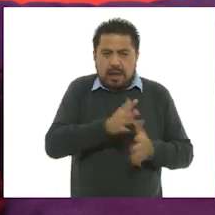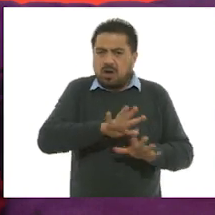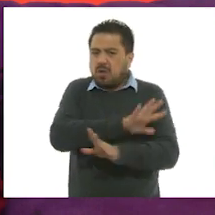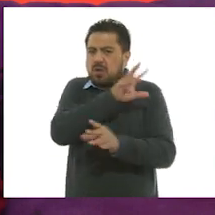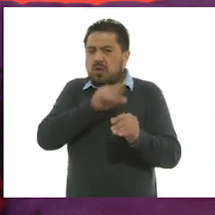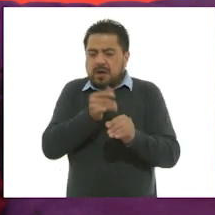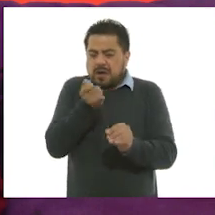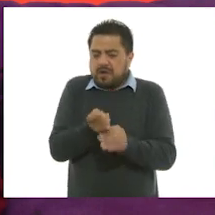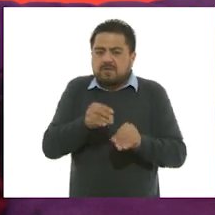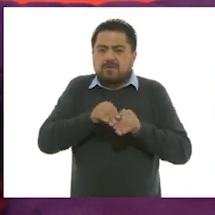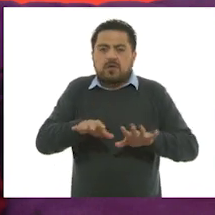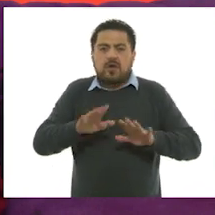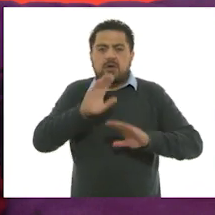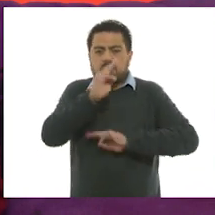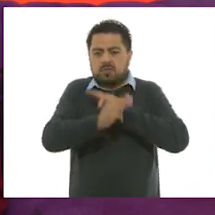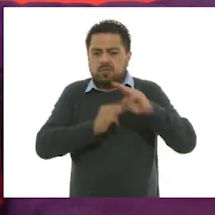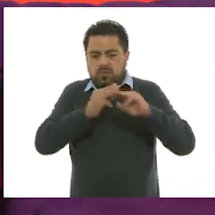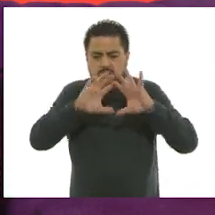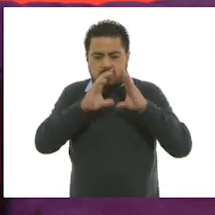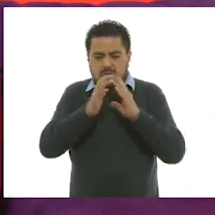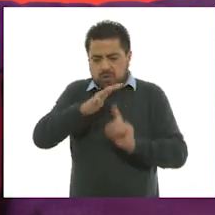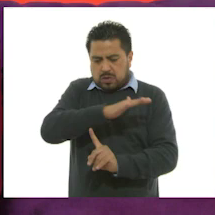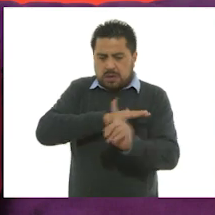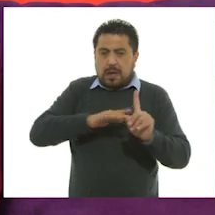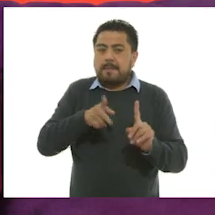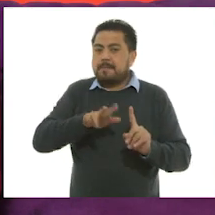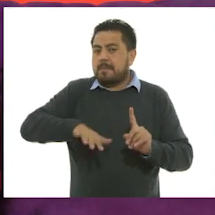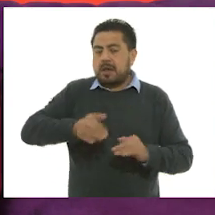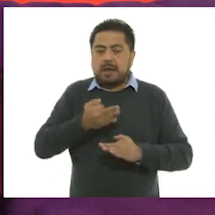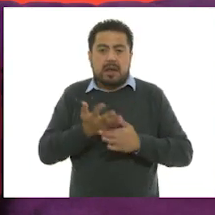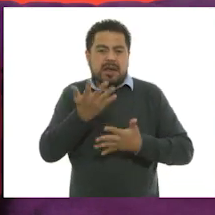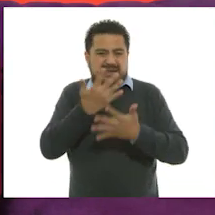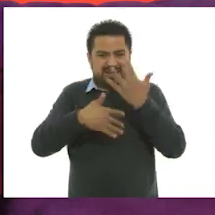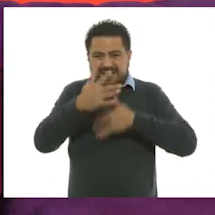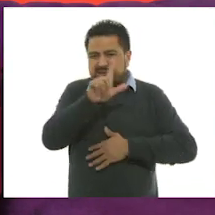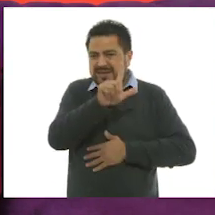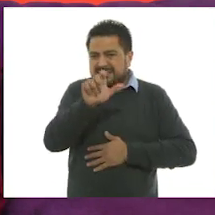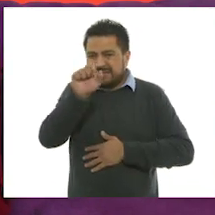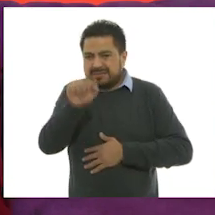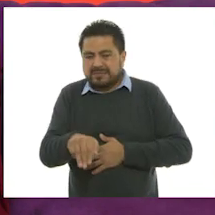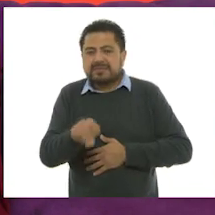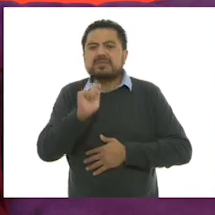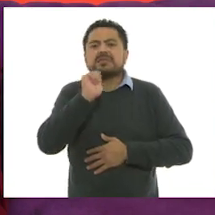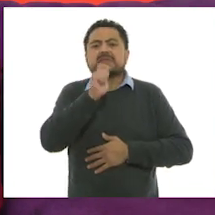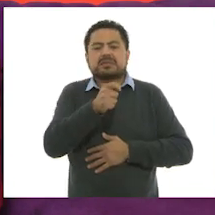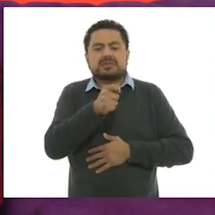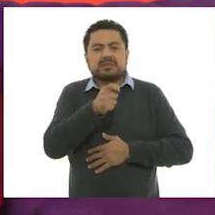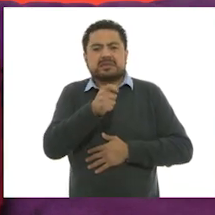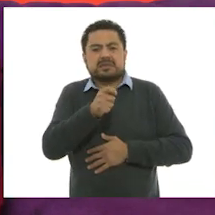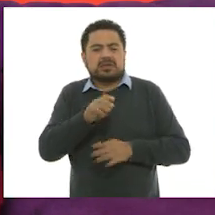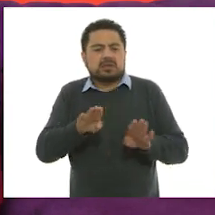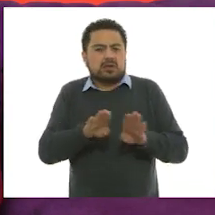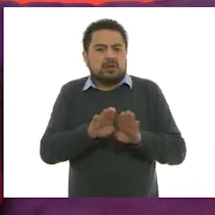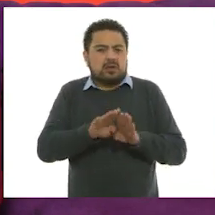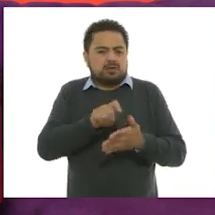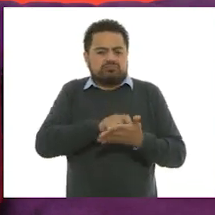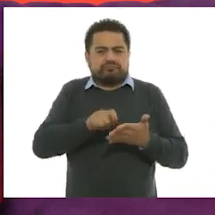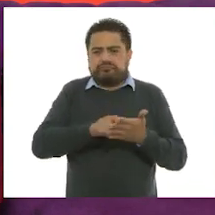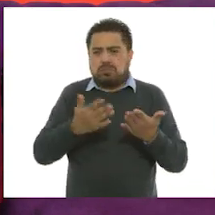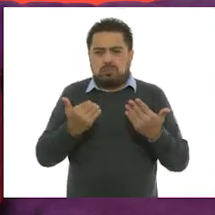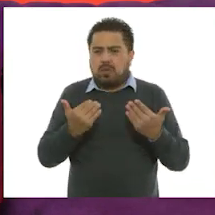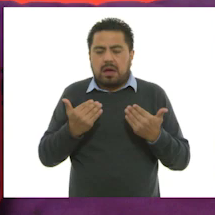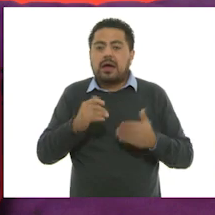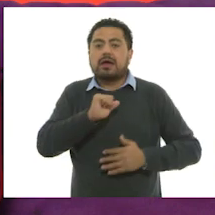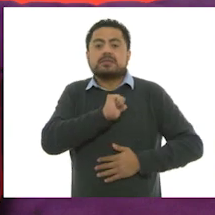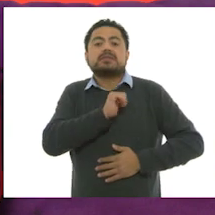de la información del mundo que les rodea. Sin embargo, la lengua de señas mexicana es ágrafa, es decir, no se escribe. Y